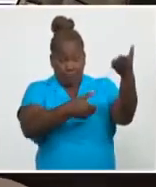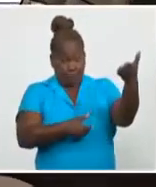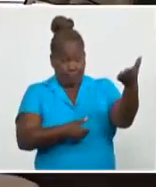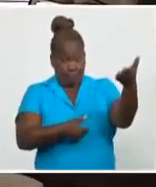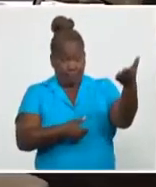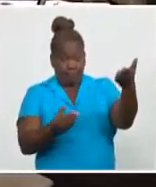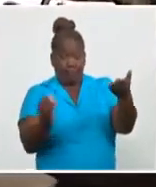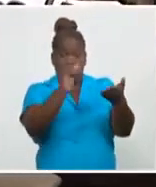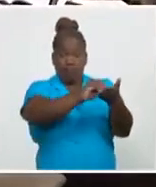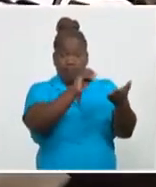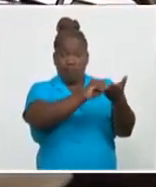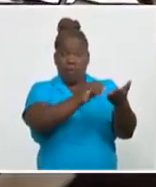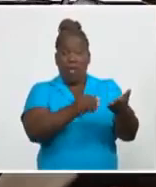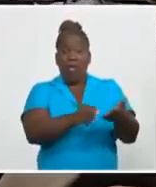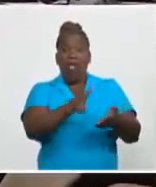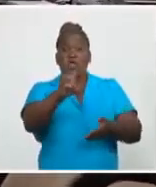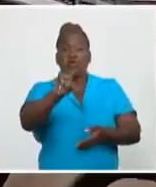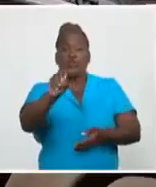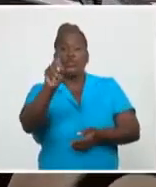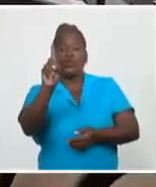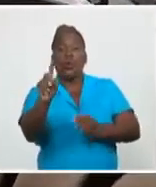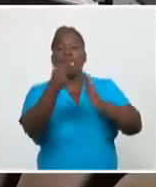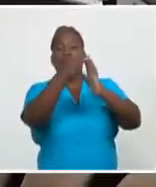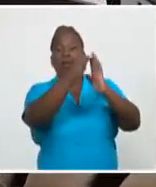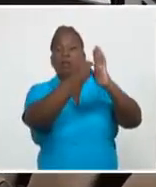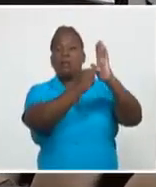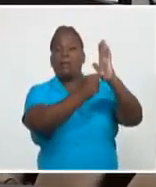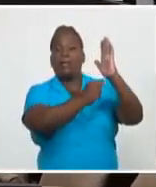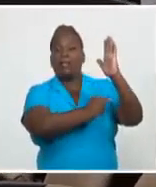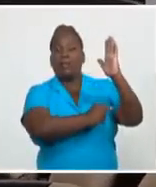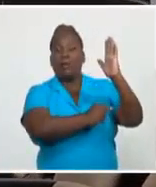conforman 201 lineamientos que priorizan